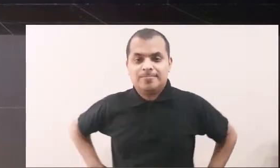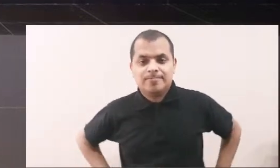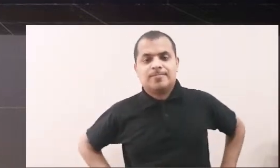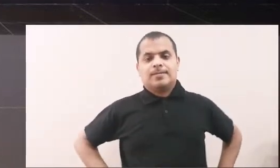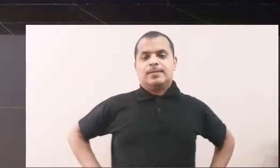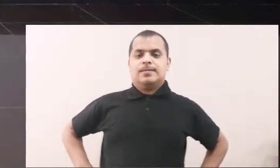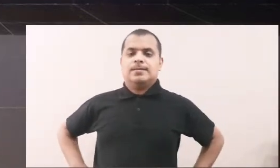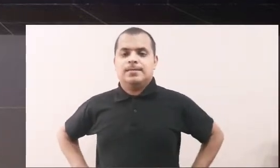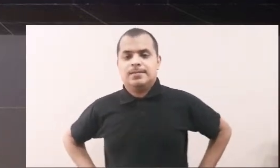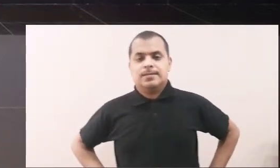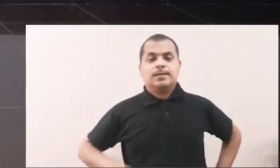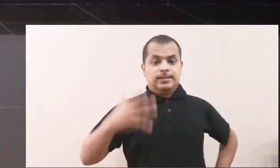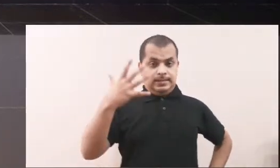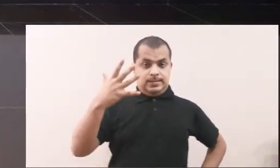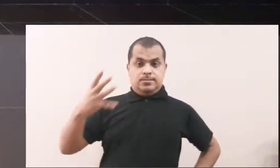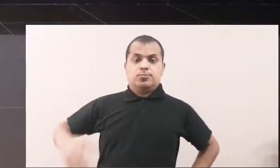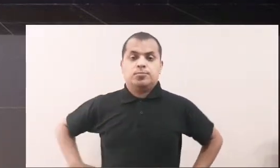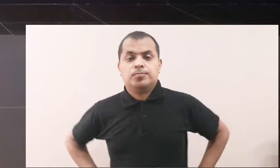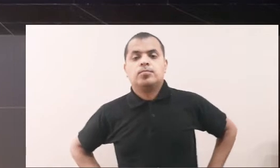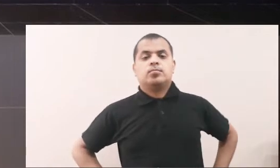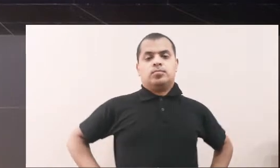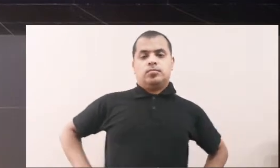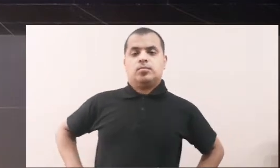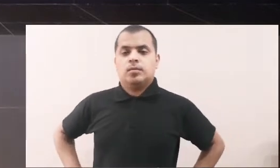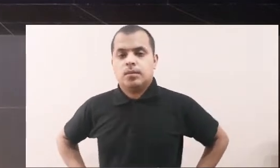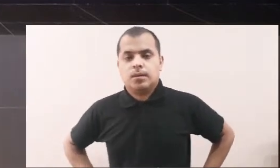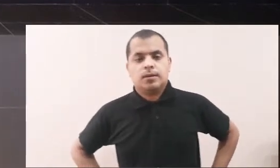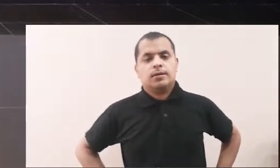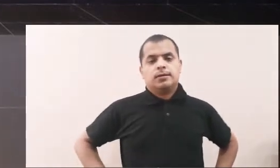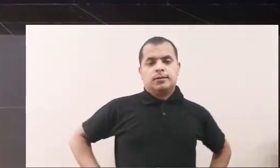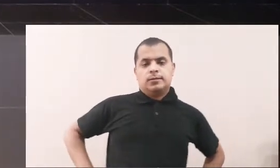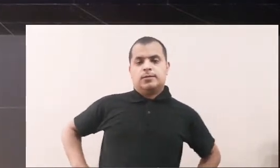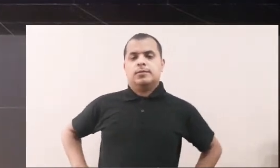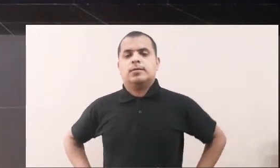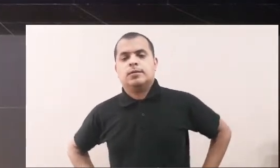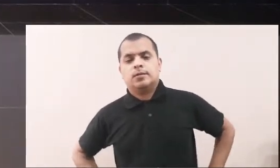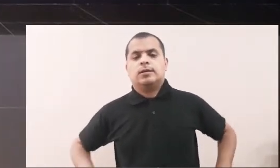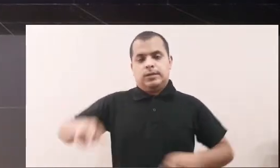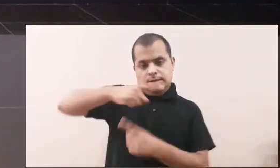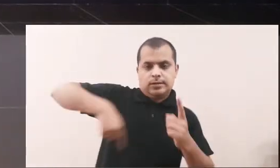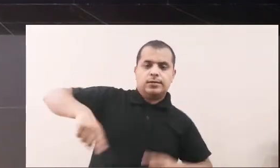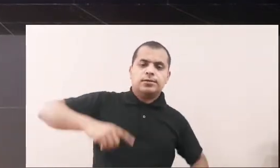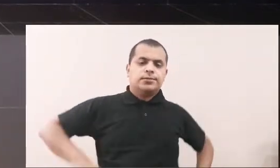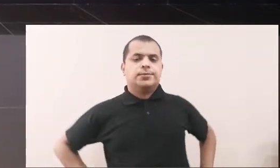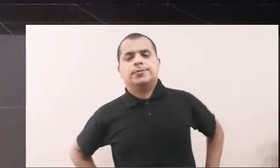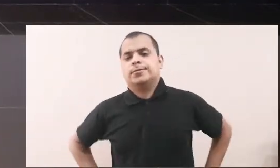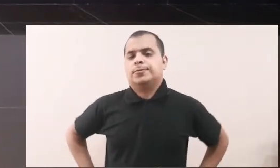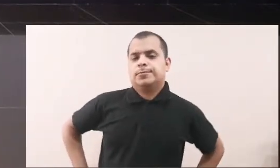caderas. 5 veces hacemos este ejercicio que mueve gran cantidad de músculos. Y luego al otro lado.